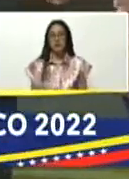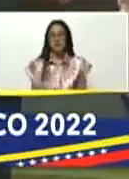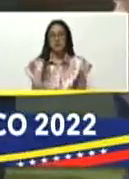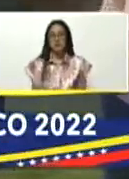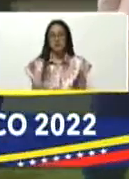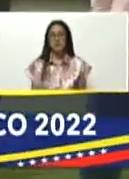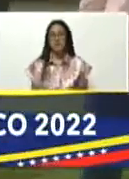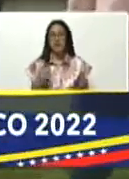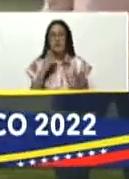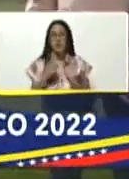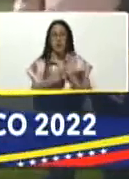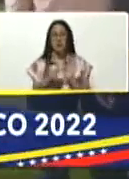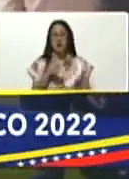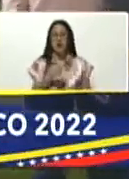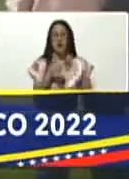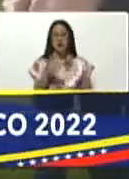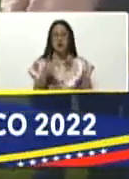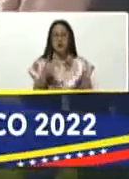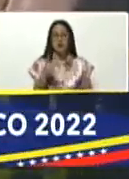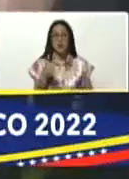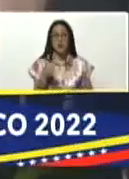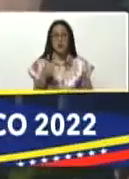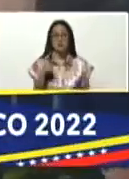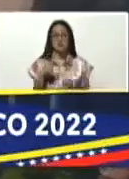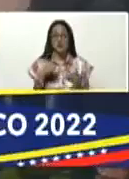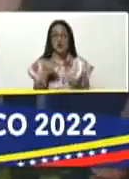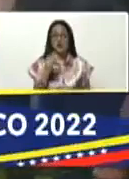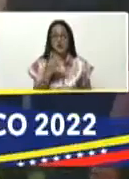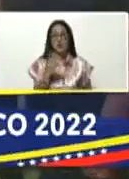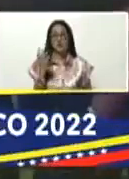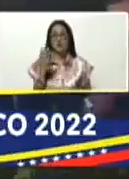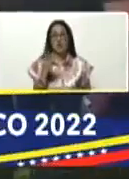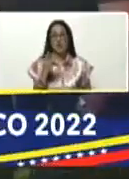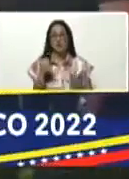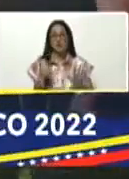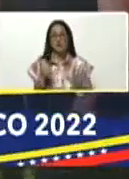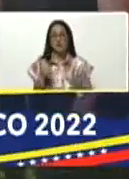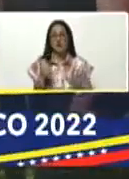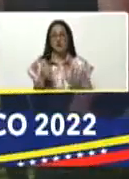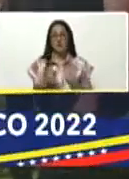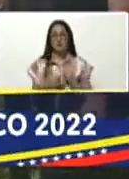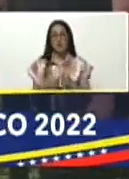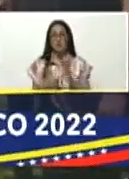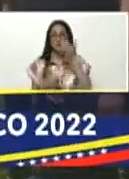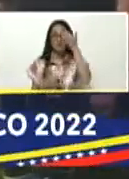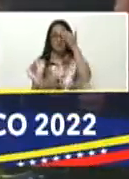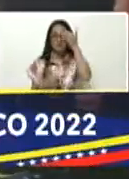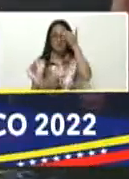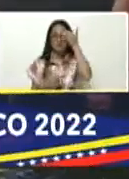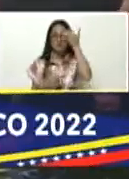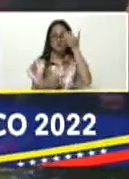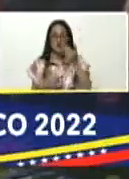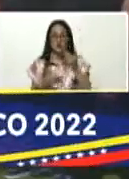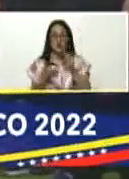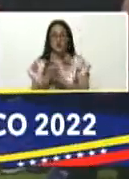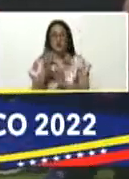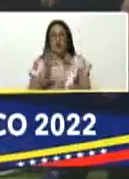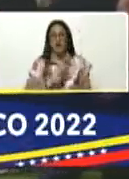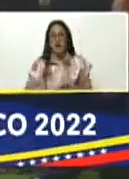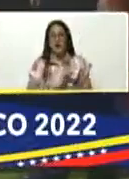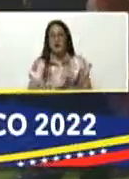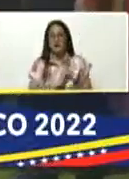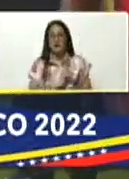es una muestra porque cada uno está en su estándar. Hay 446 ejemplares sobre esta raza que cada uno